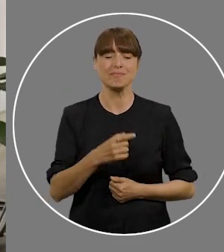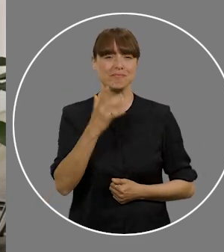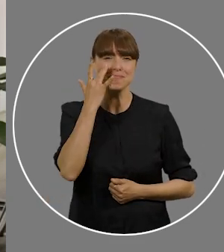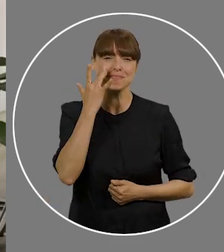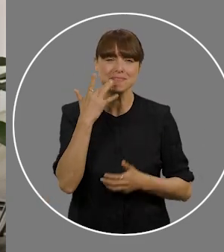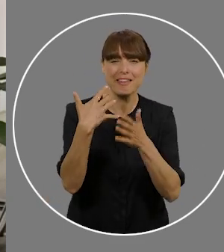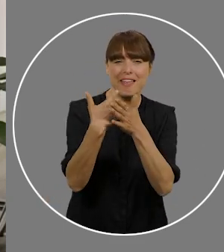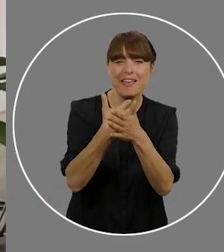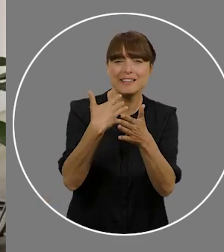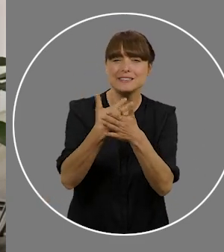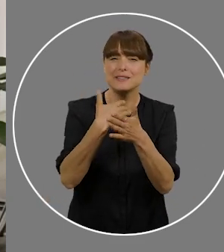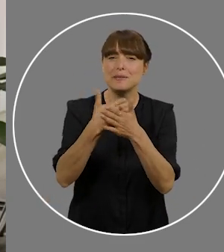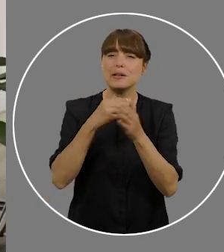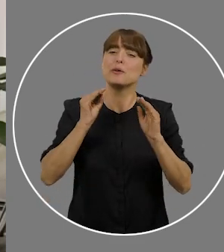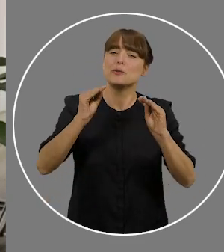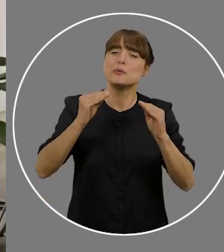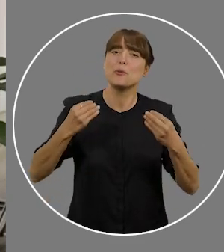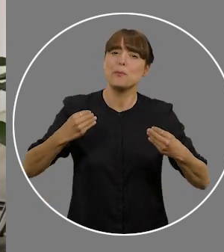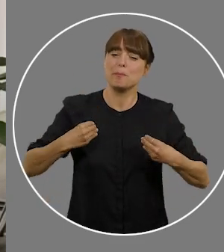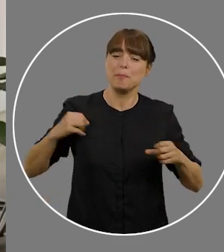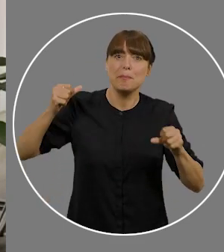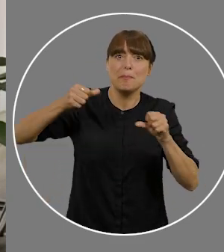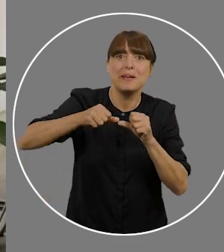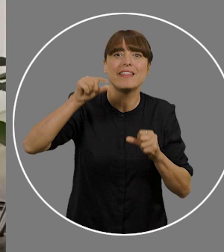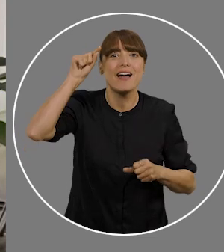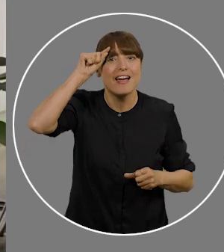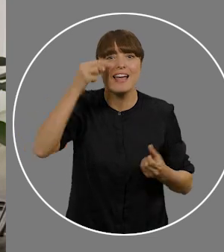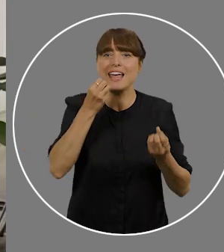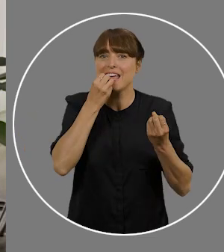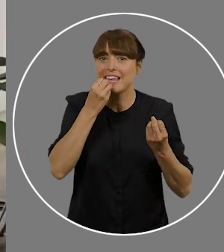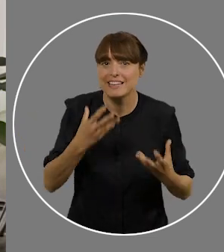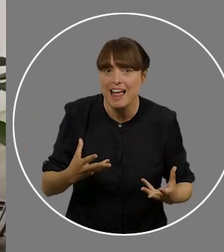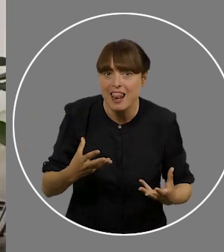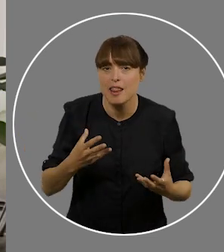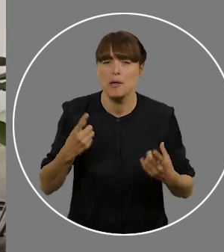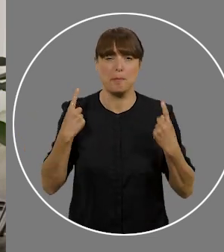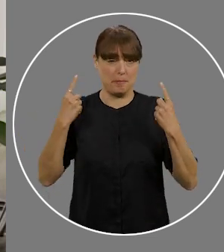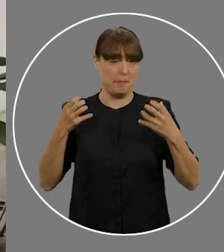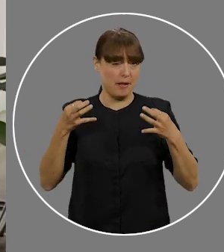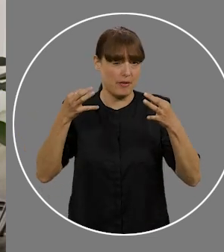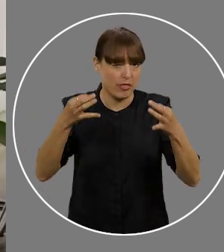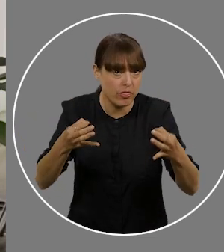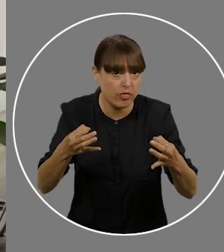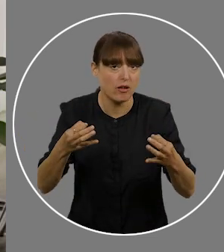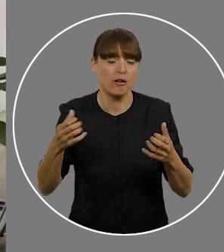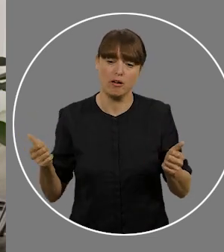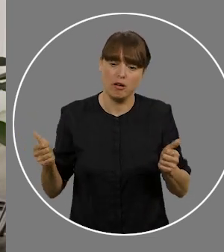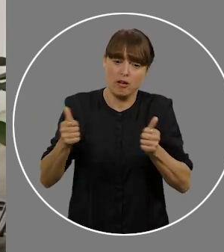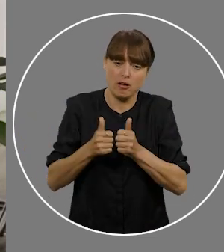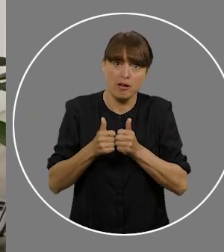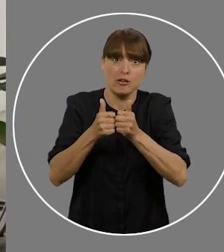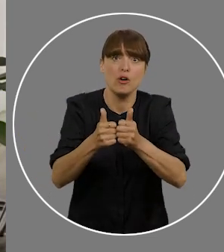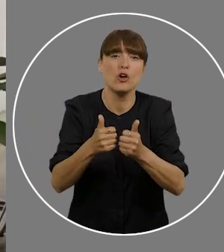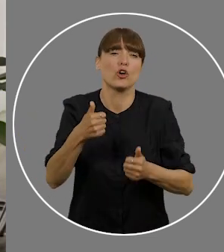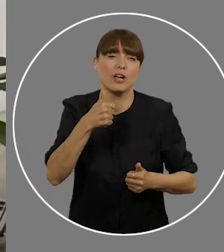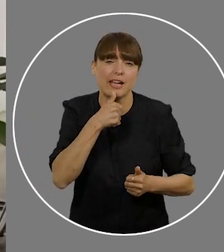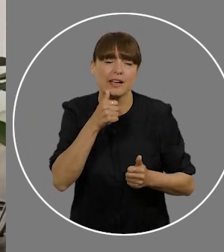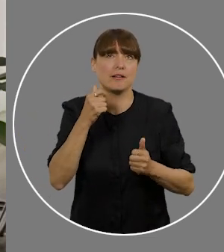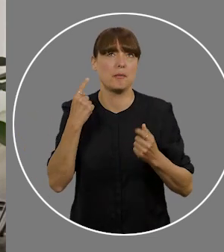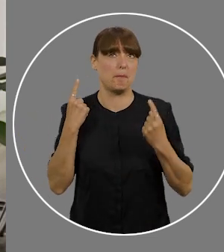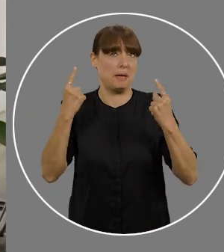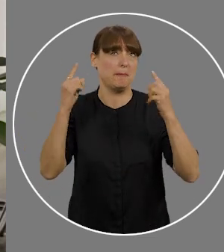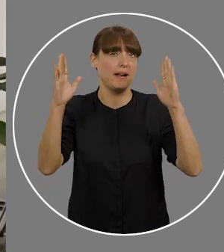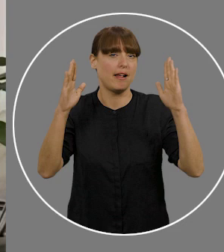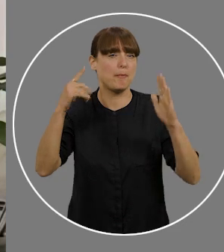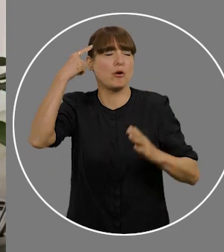Hablemos un poco de su llegada a Cornellá. ¿Cuándo pues, vino? ¿Por qué vino? ¿Con qué miembros de la familia vino? Sí. ¿Qué recuerda de los primeros